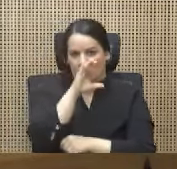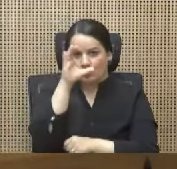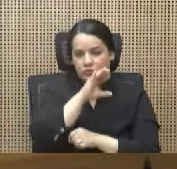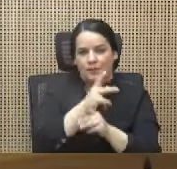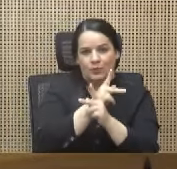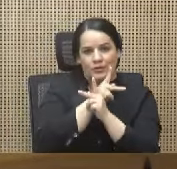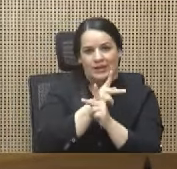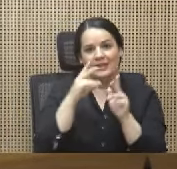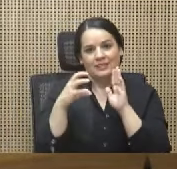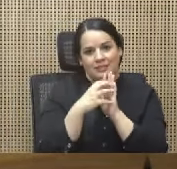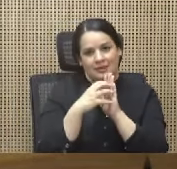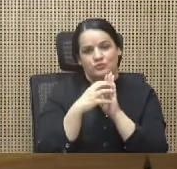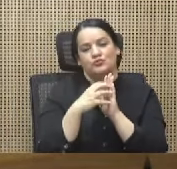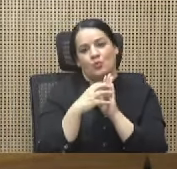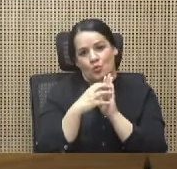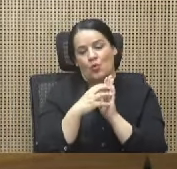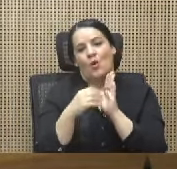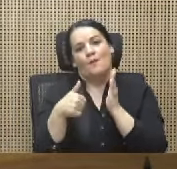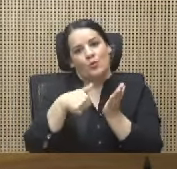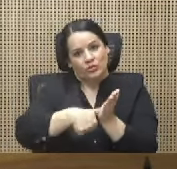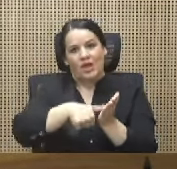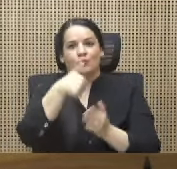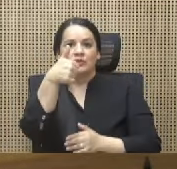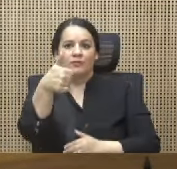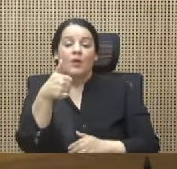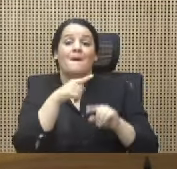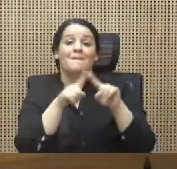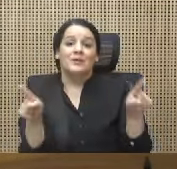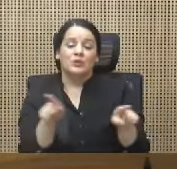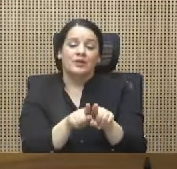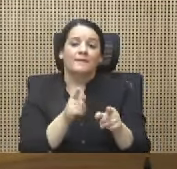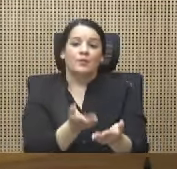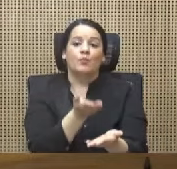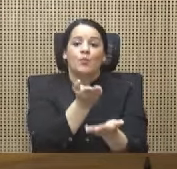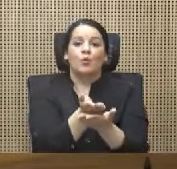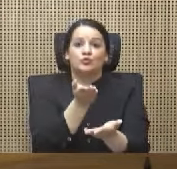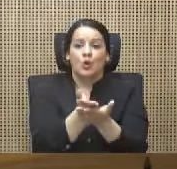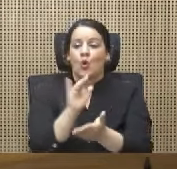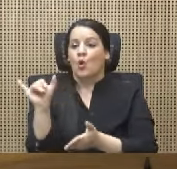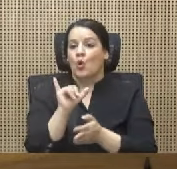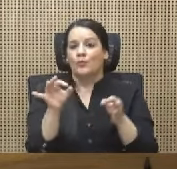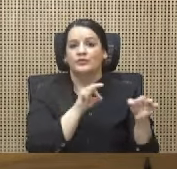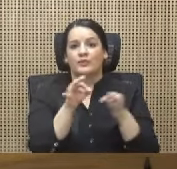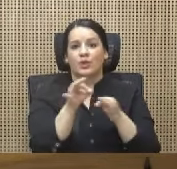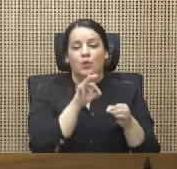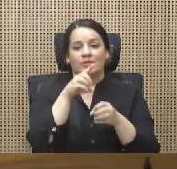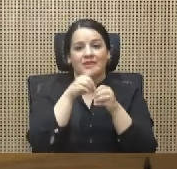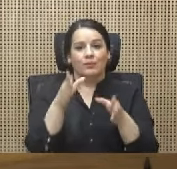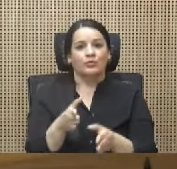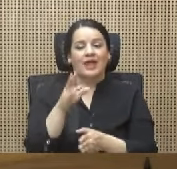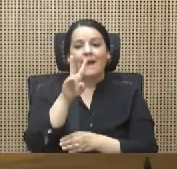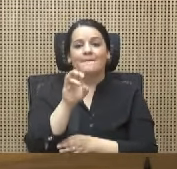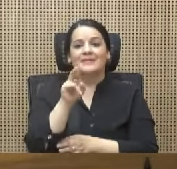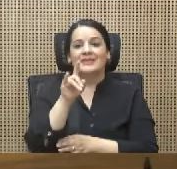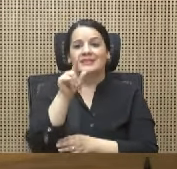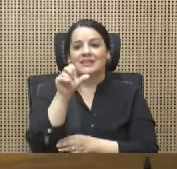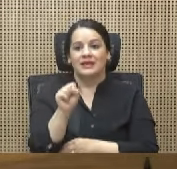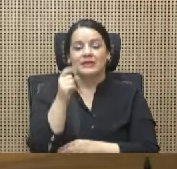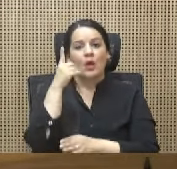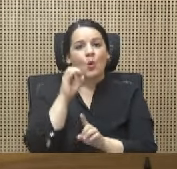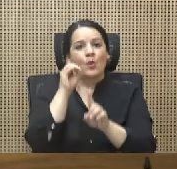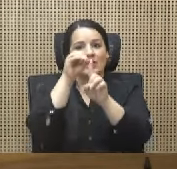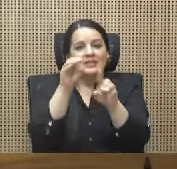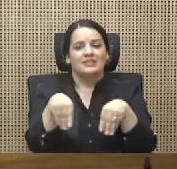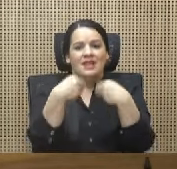eso votaremos a favor. Pero también hemos mocionado, tal y como ha explicado la diputada Vindas, con el objetivo de darle más dientes